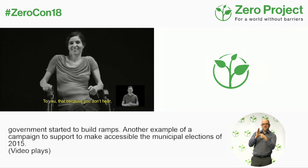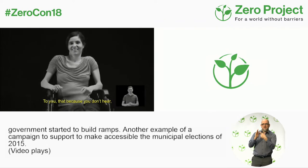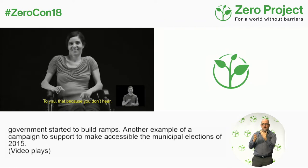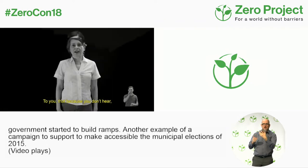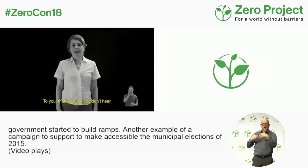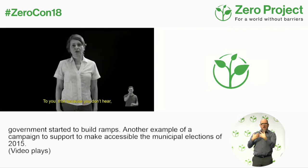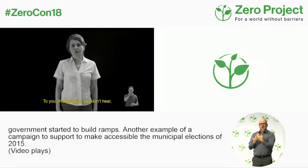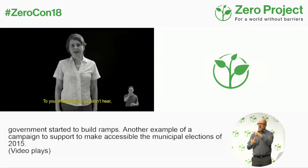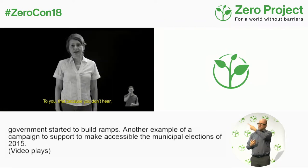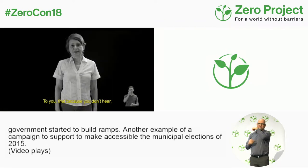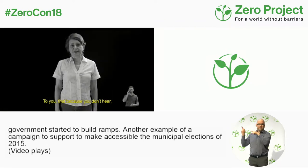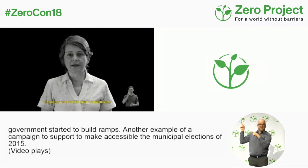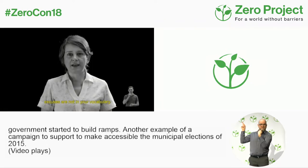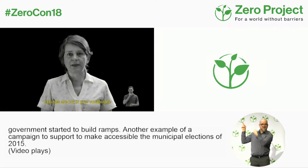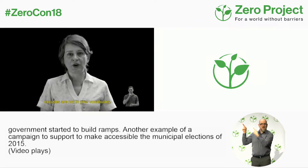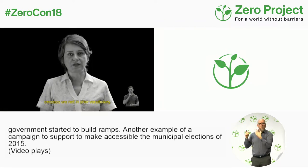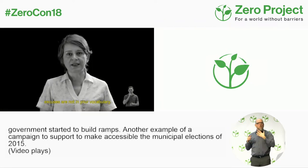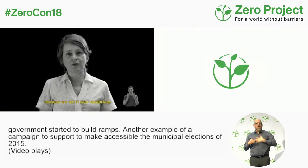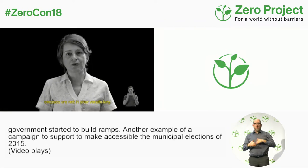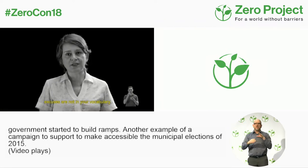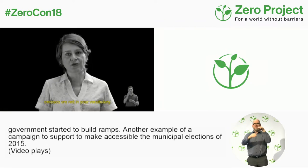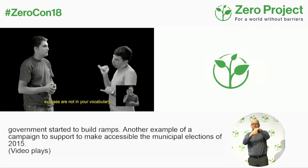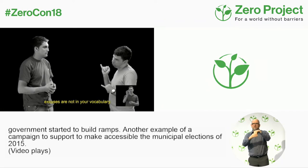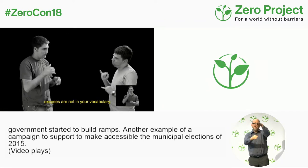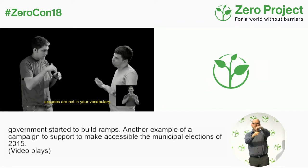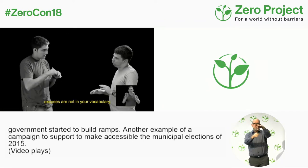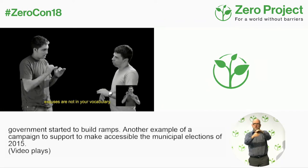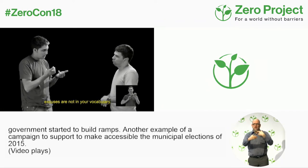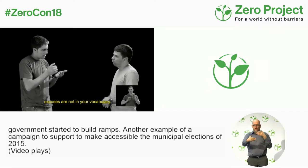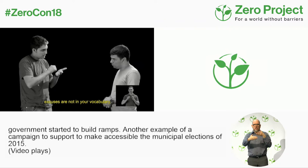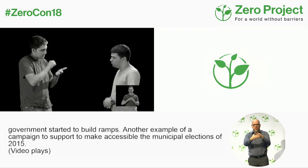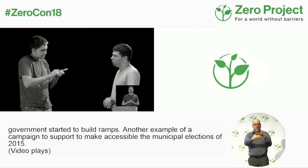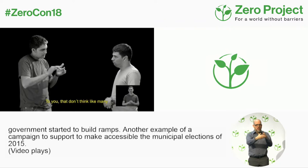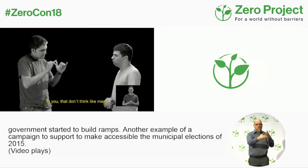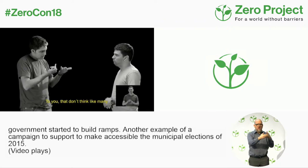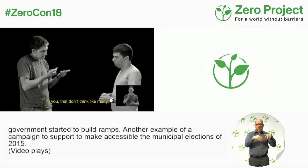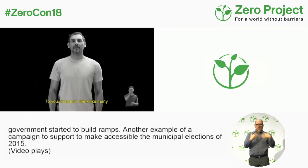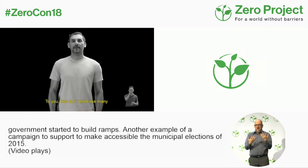A vos, que no escuchas. Y por eso las excusas no están en tu vocabulario.